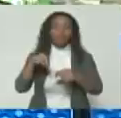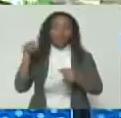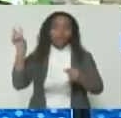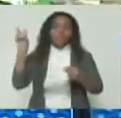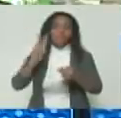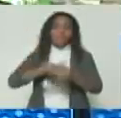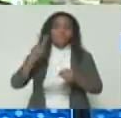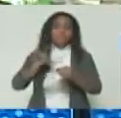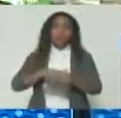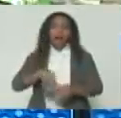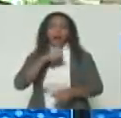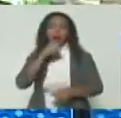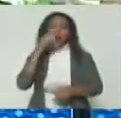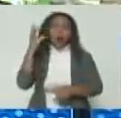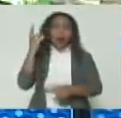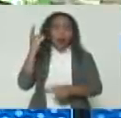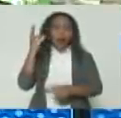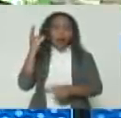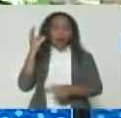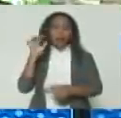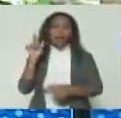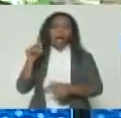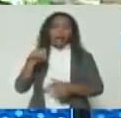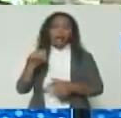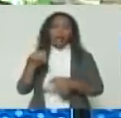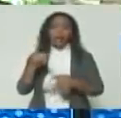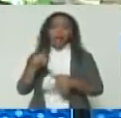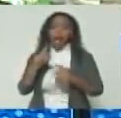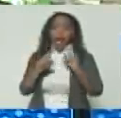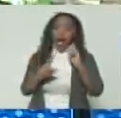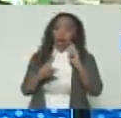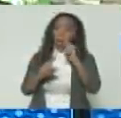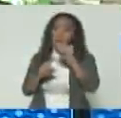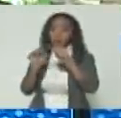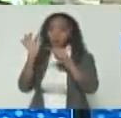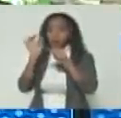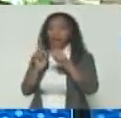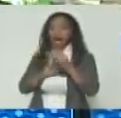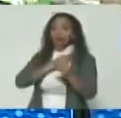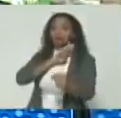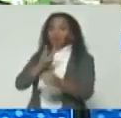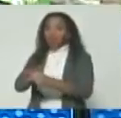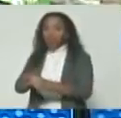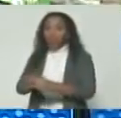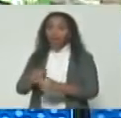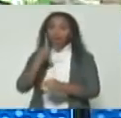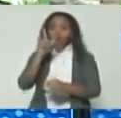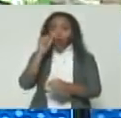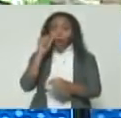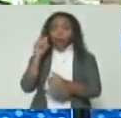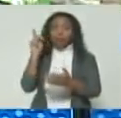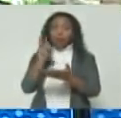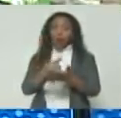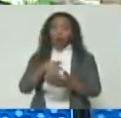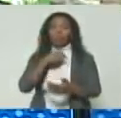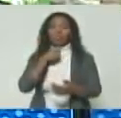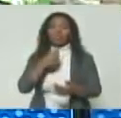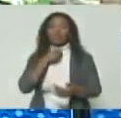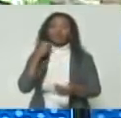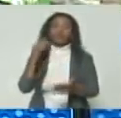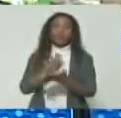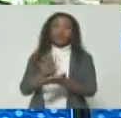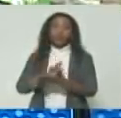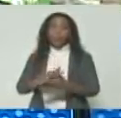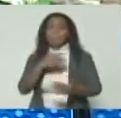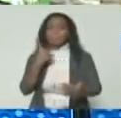a nuestras abuelas, a las mujeres que se encontraban, las violaban. Entonces un tipo que llegó a matar, que es responsable de la muerte